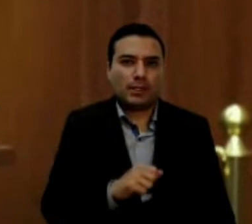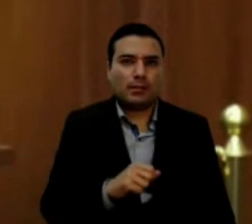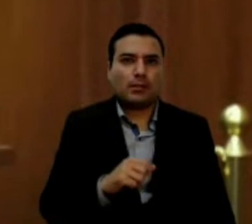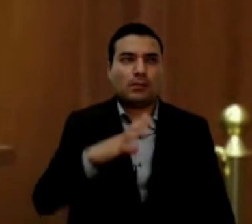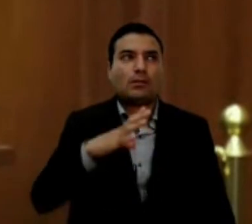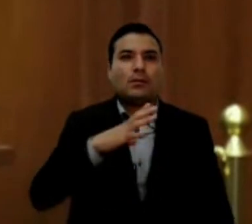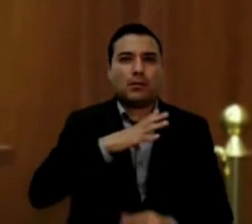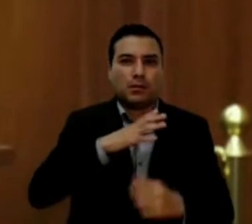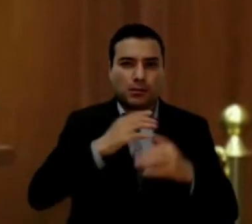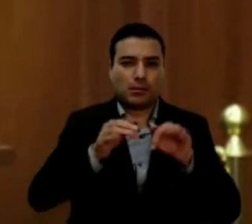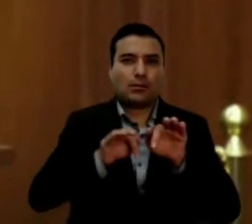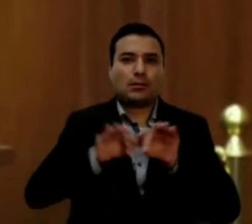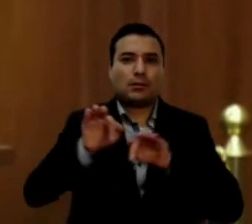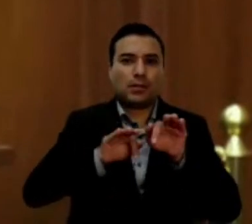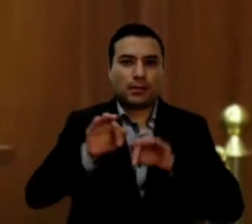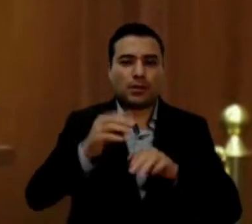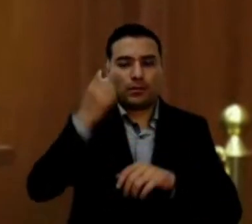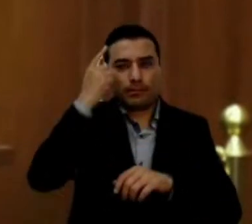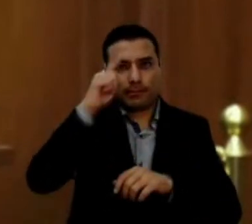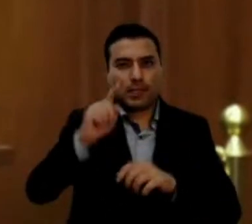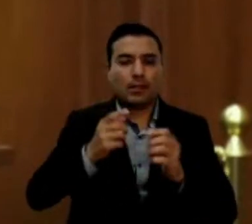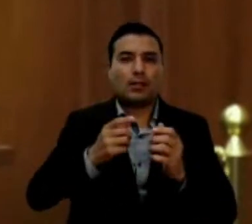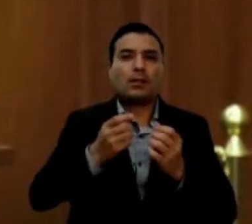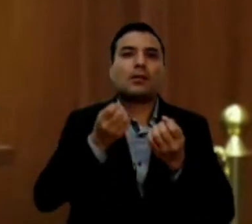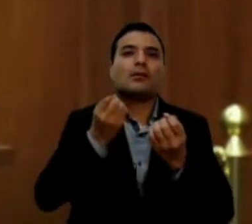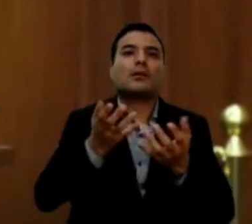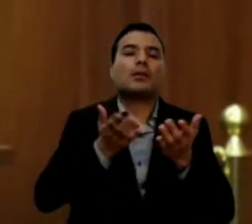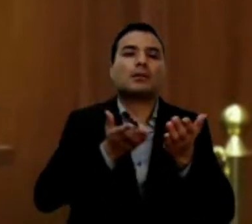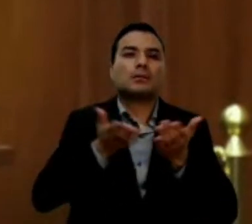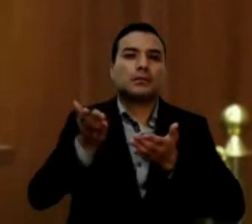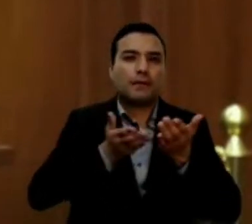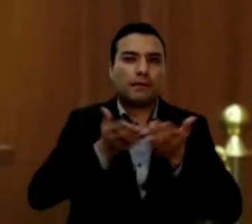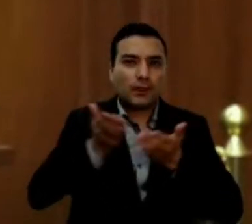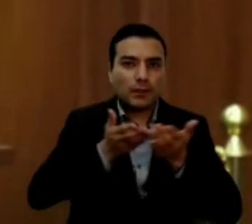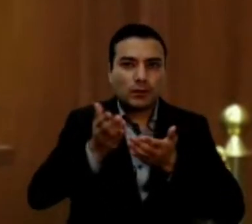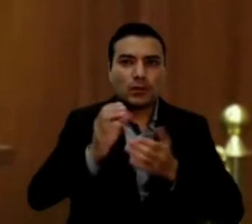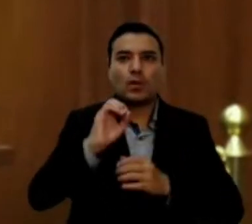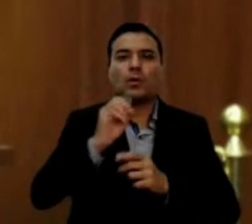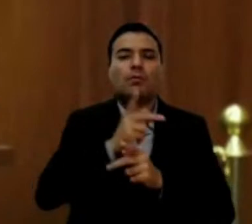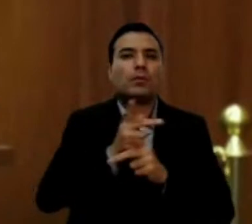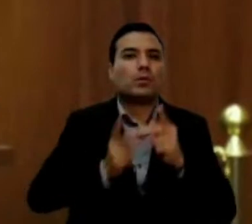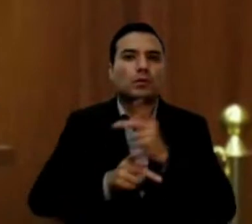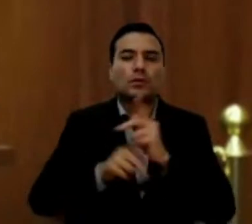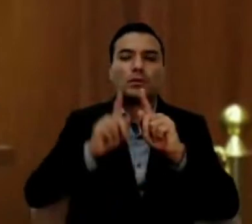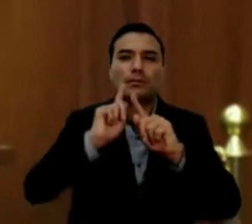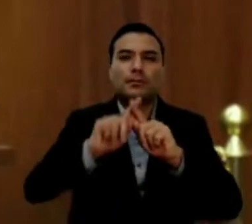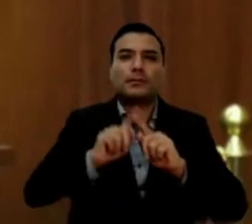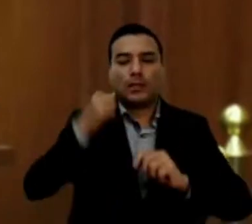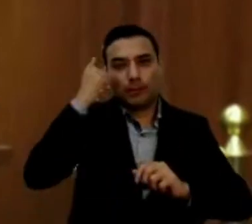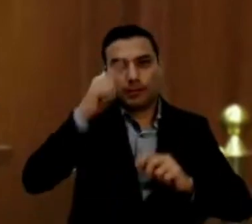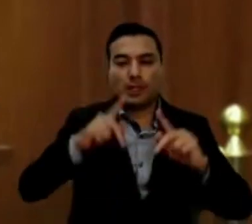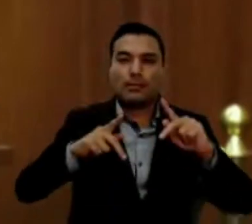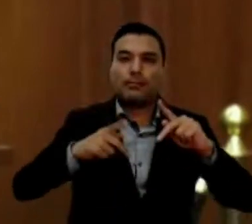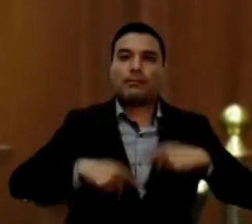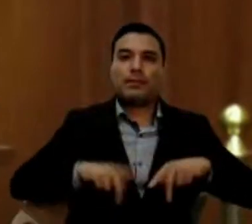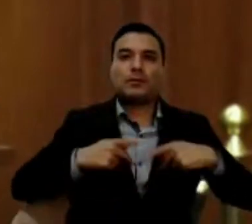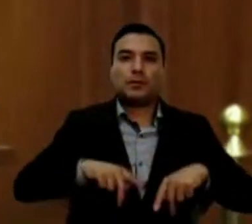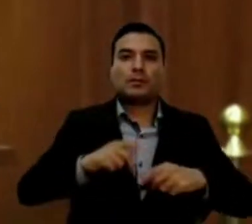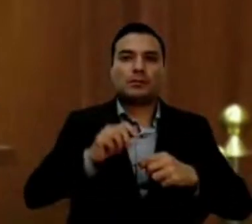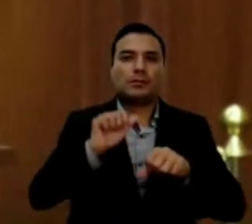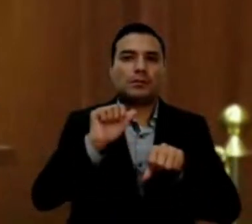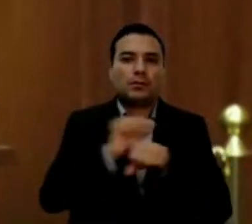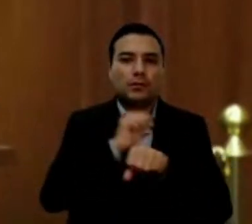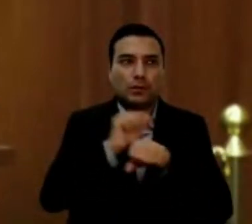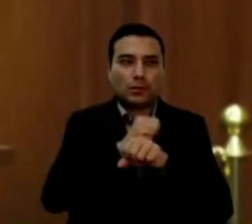acciones que tienden a proporcionar un servicio de primera necesidad para los usuarios del transporte terrestre. Incluso